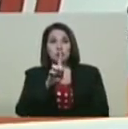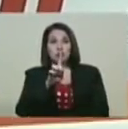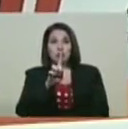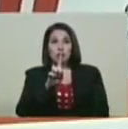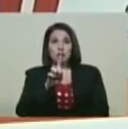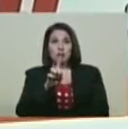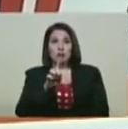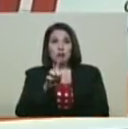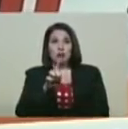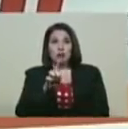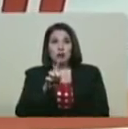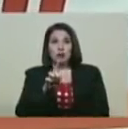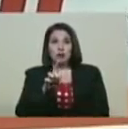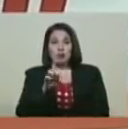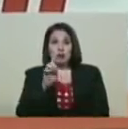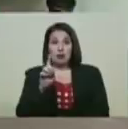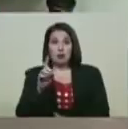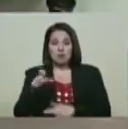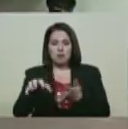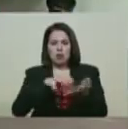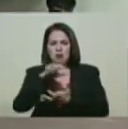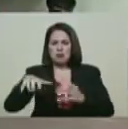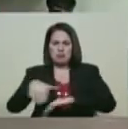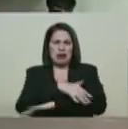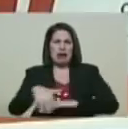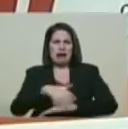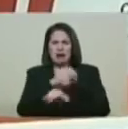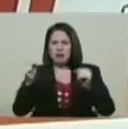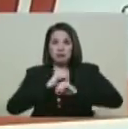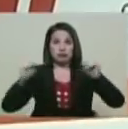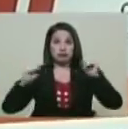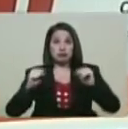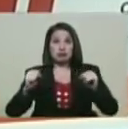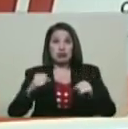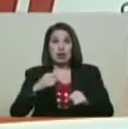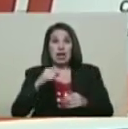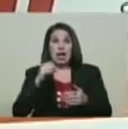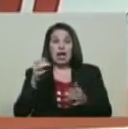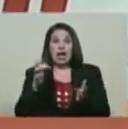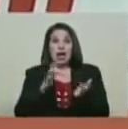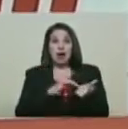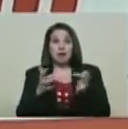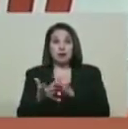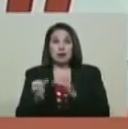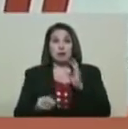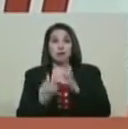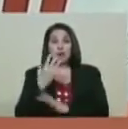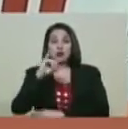Y en los meses de la guarimba, miren, abril, mayo, junio, julio,